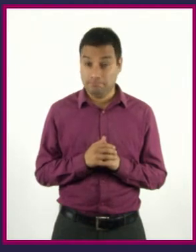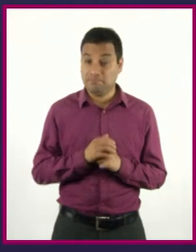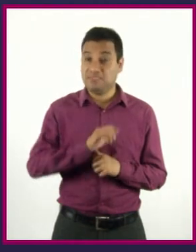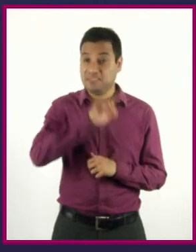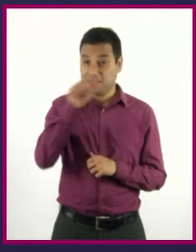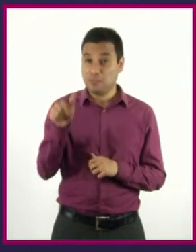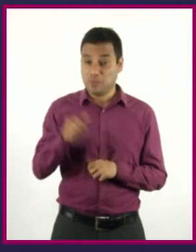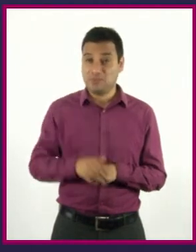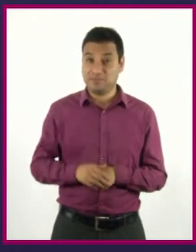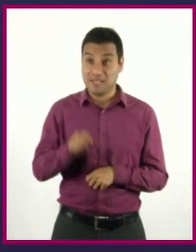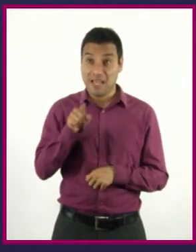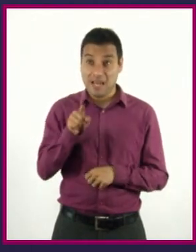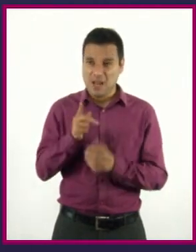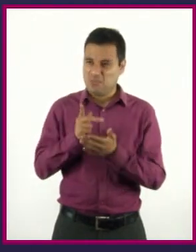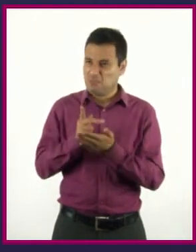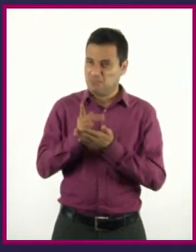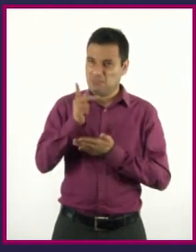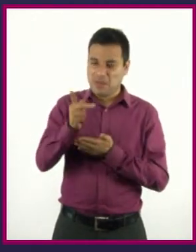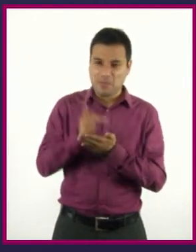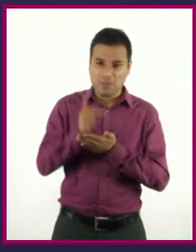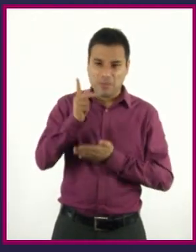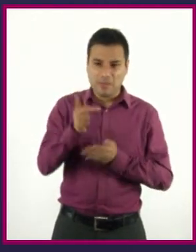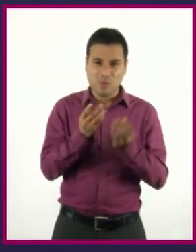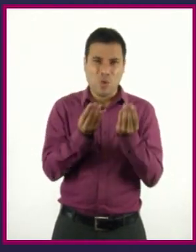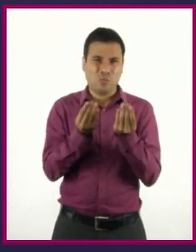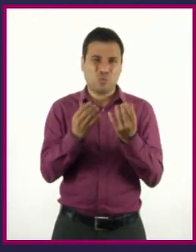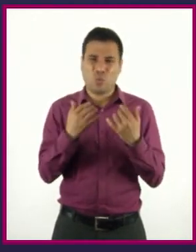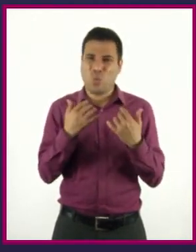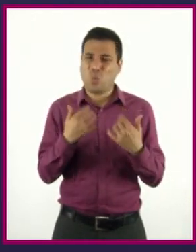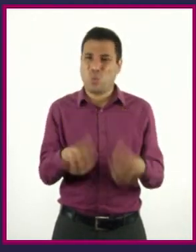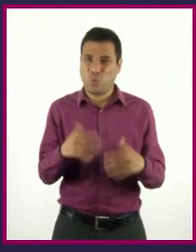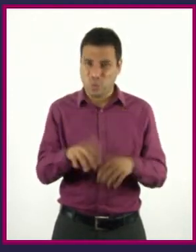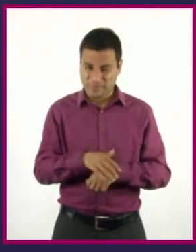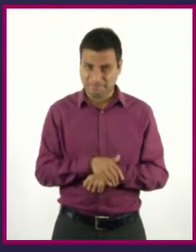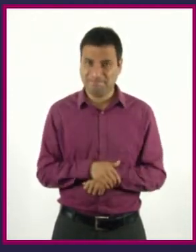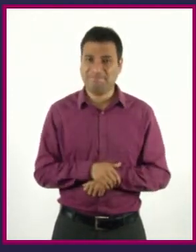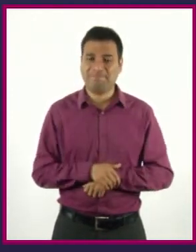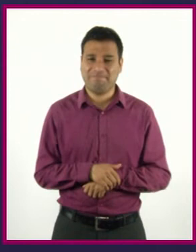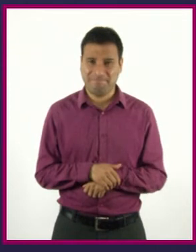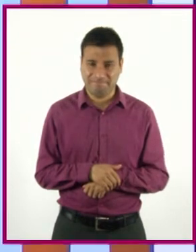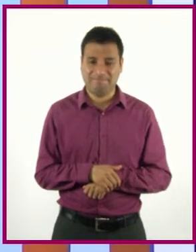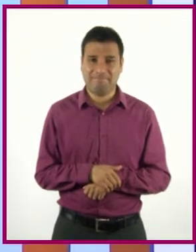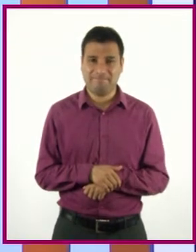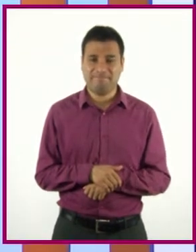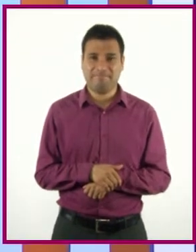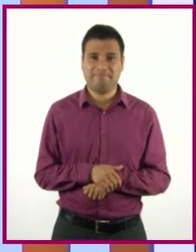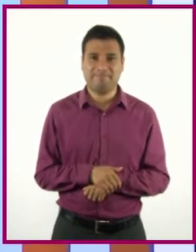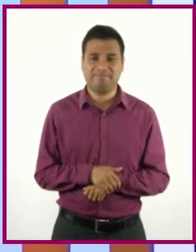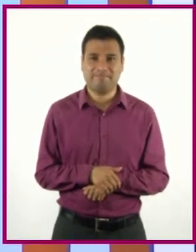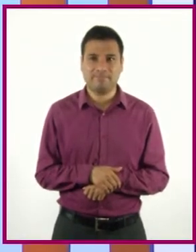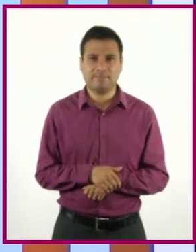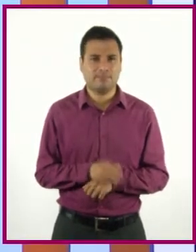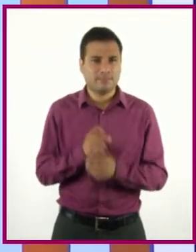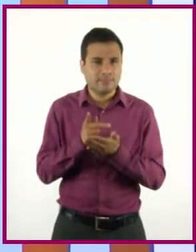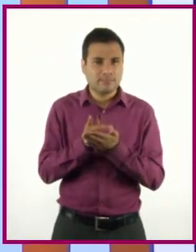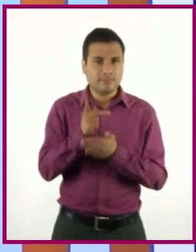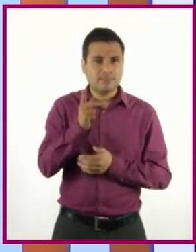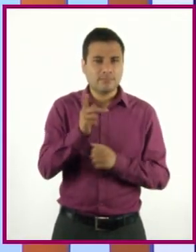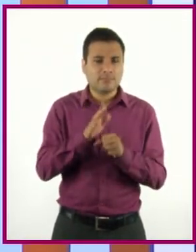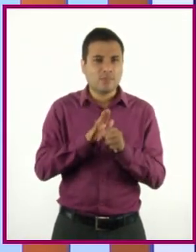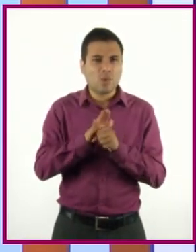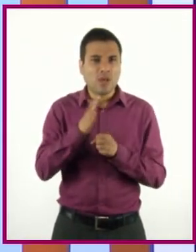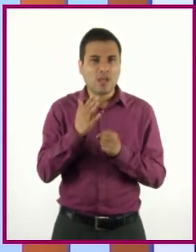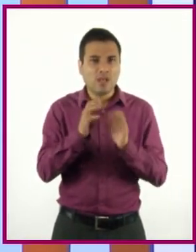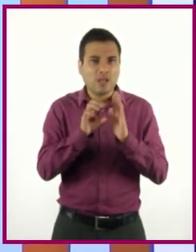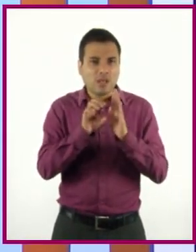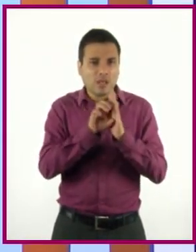enorme cantidad de premios y reconocimientos que recibió a lo largo de su fructífera carrera. ¿Cómo cuáles? No